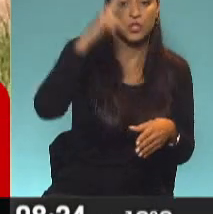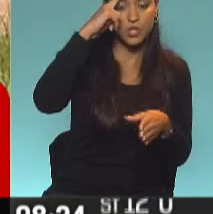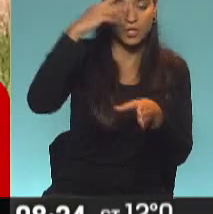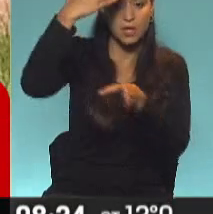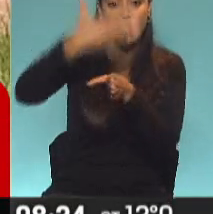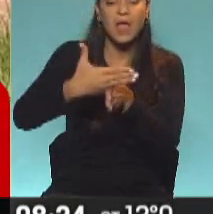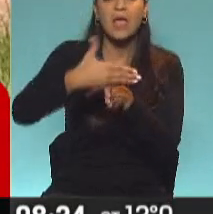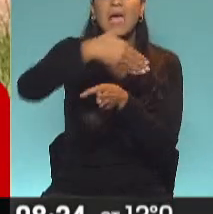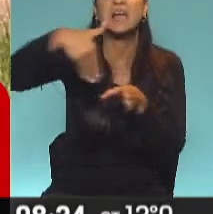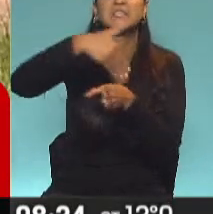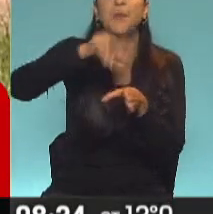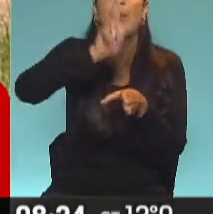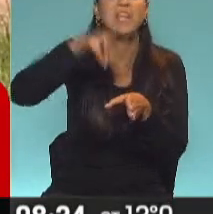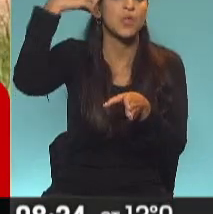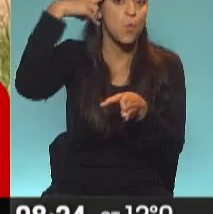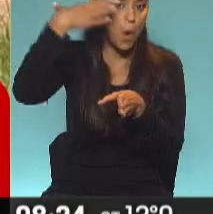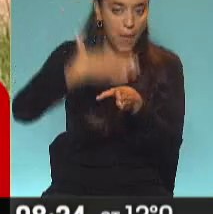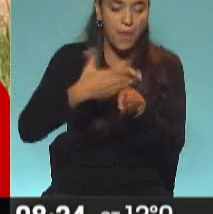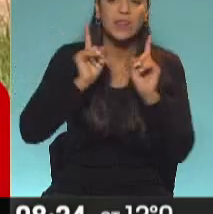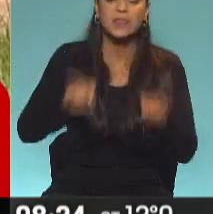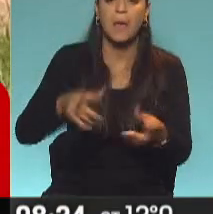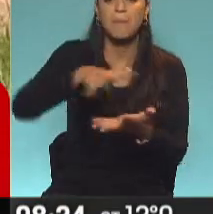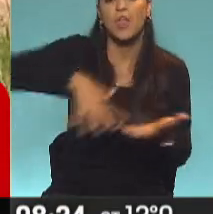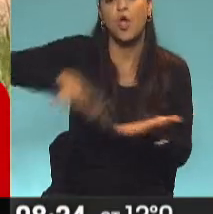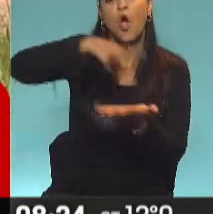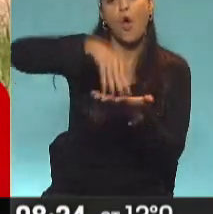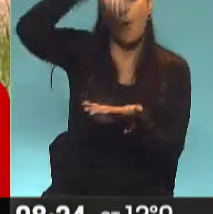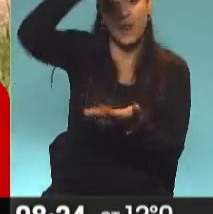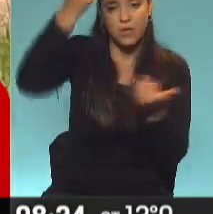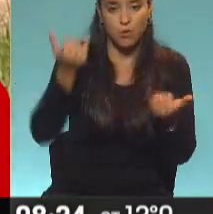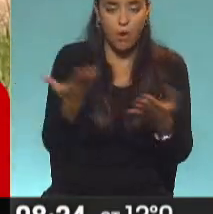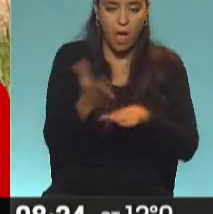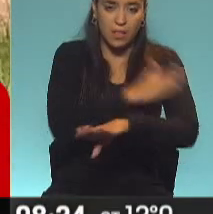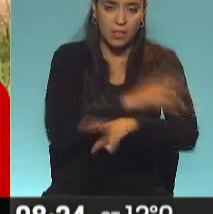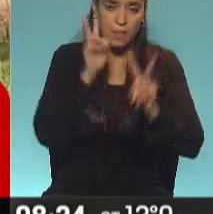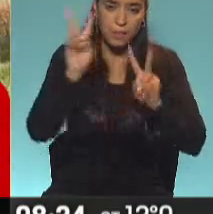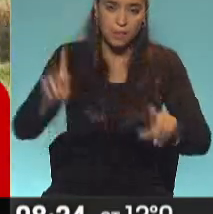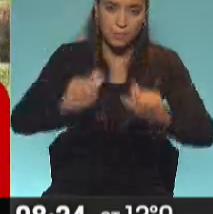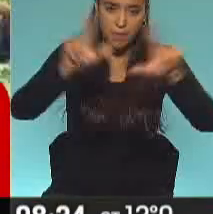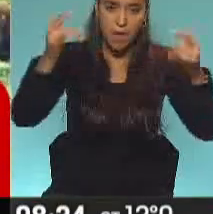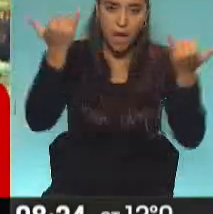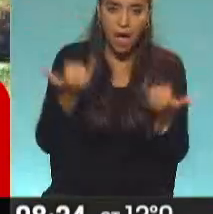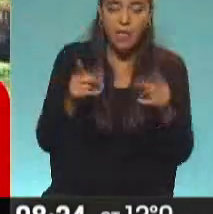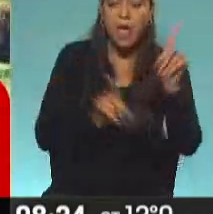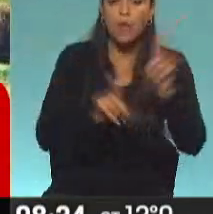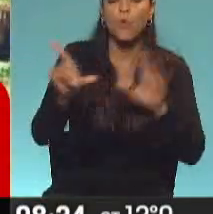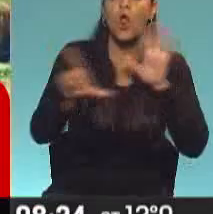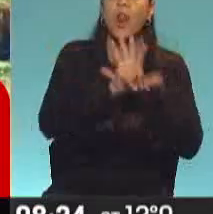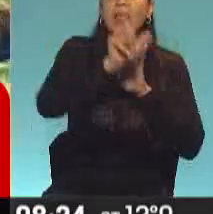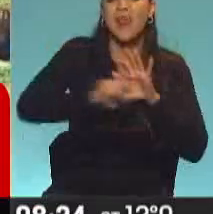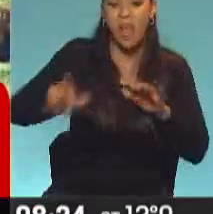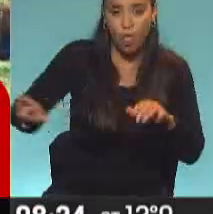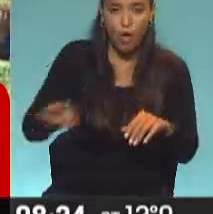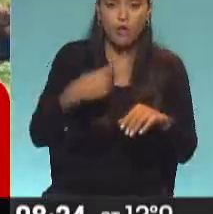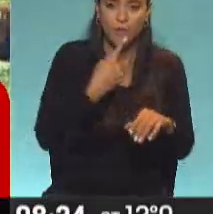calle 29. También en el Obelisco, como veíamos en imágenes, allí hay distintos legisladores de la Ciudad de Buenos Aires